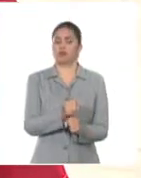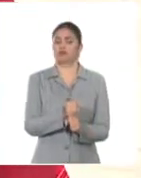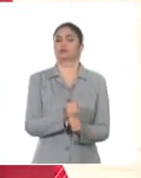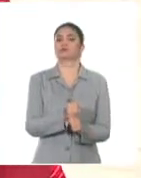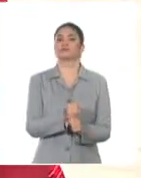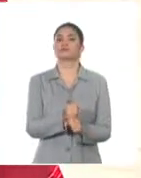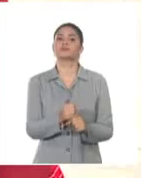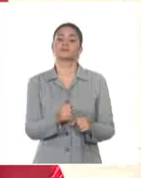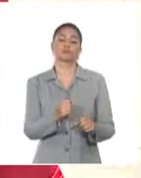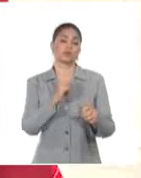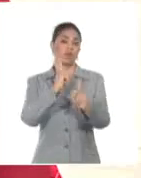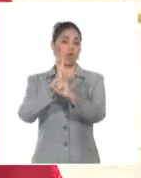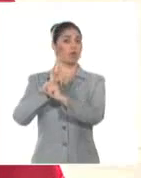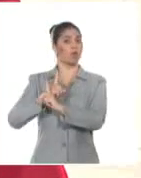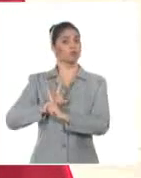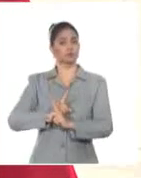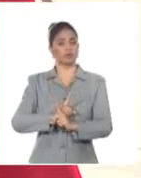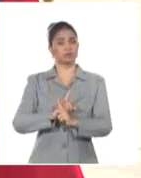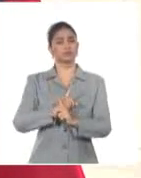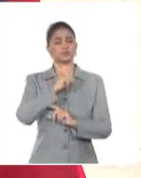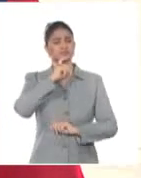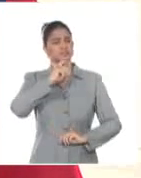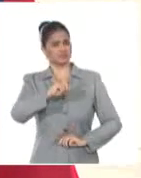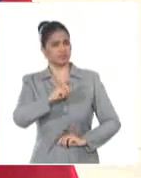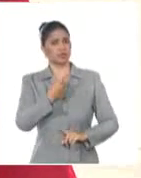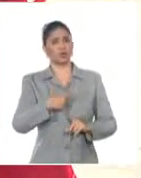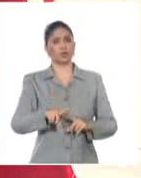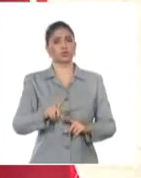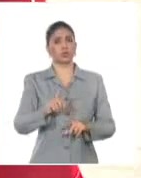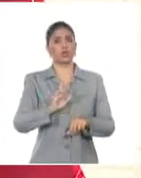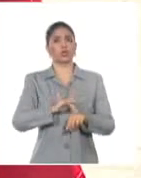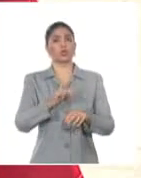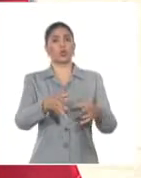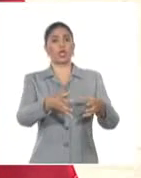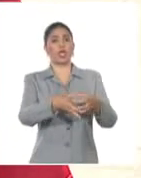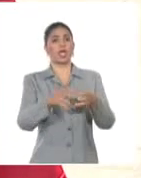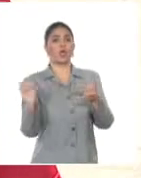muy duros y también de toque bola, que hay que moverse rápido y eso.